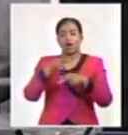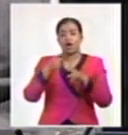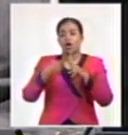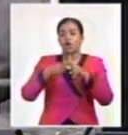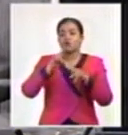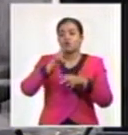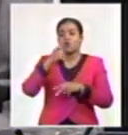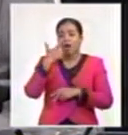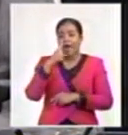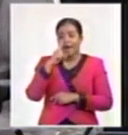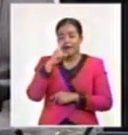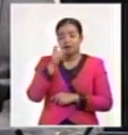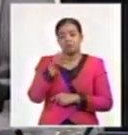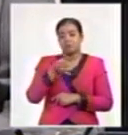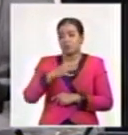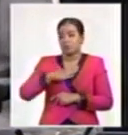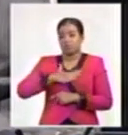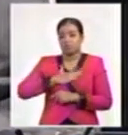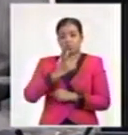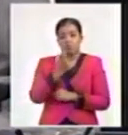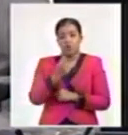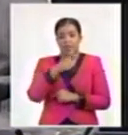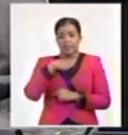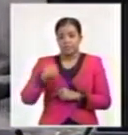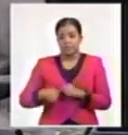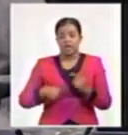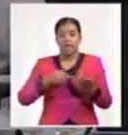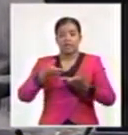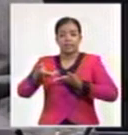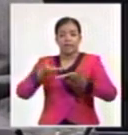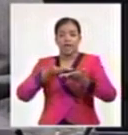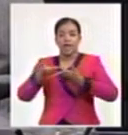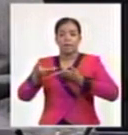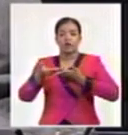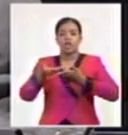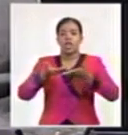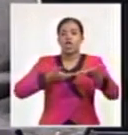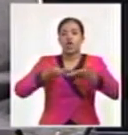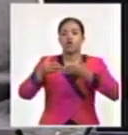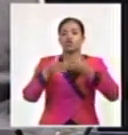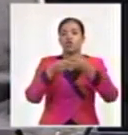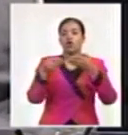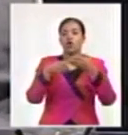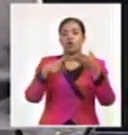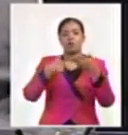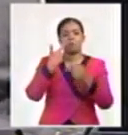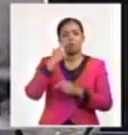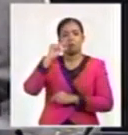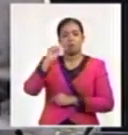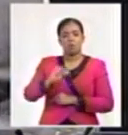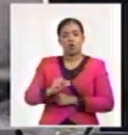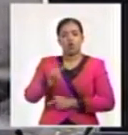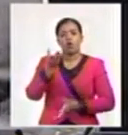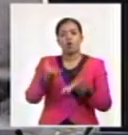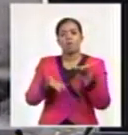de comercio y de intercambio que se realiza en dólar es muy reducido en comparación a años